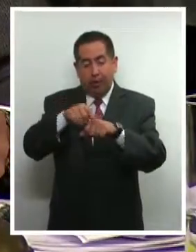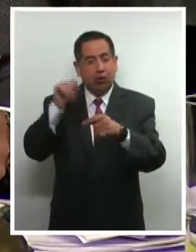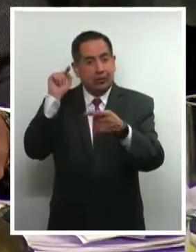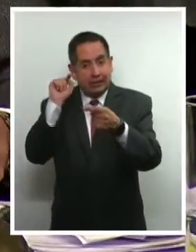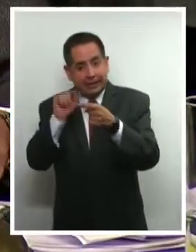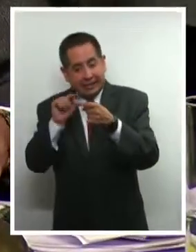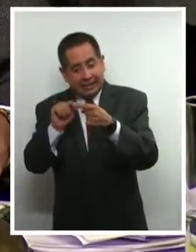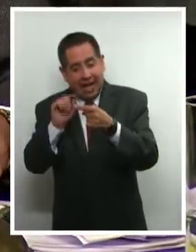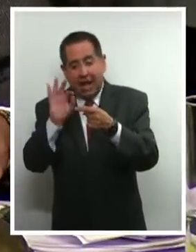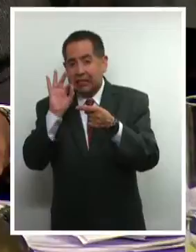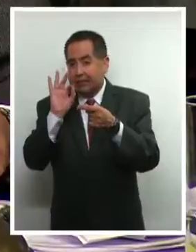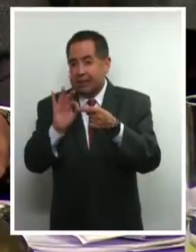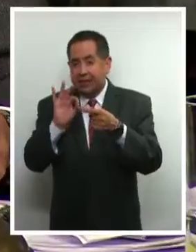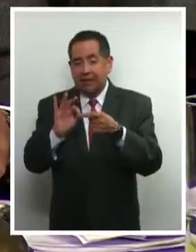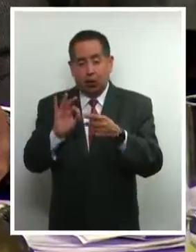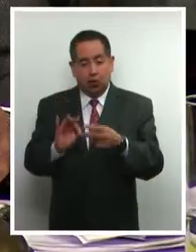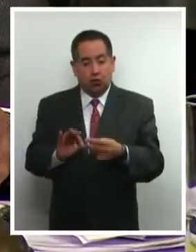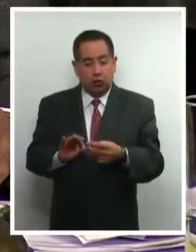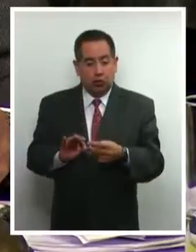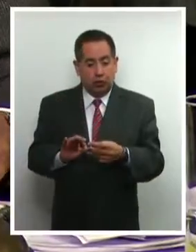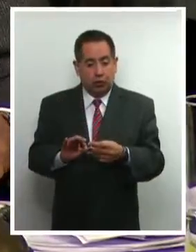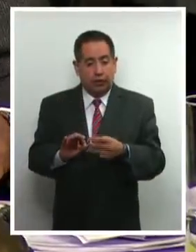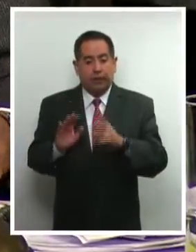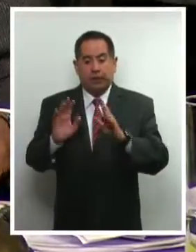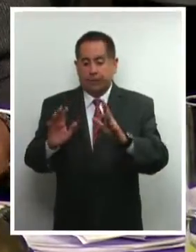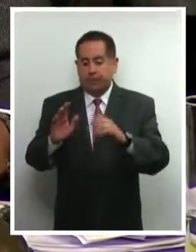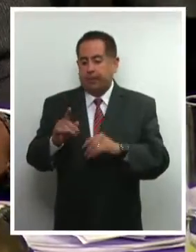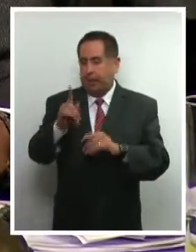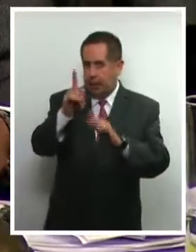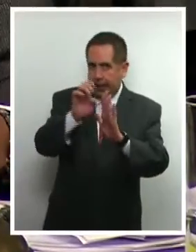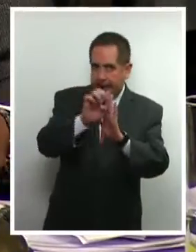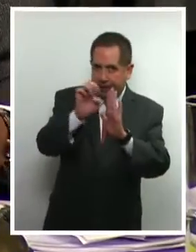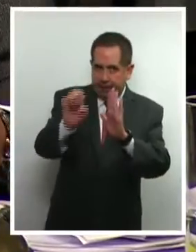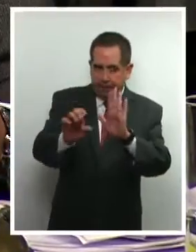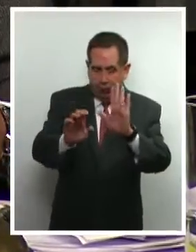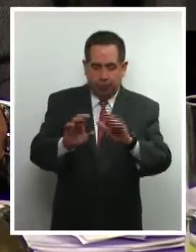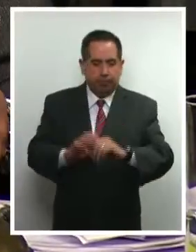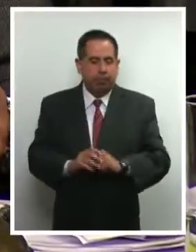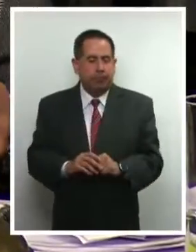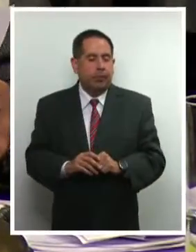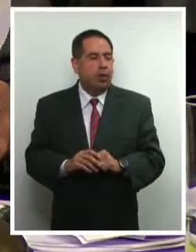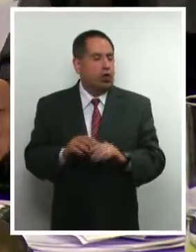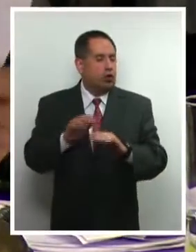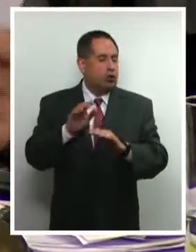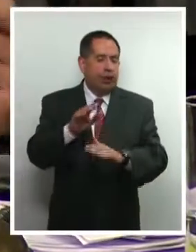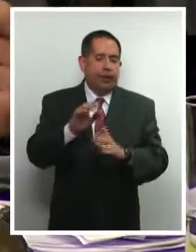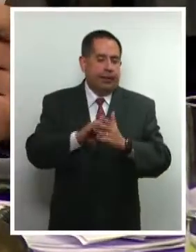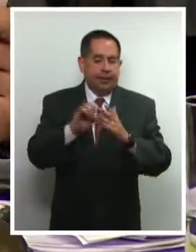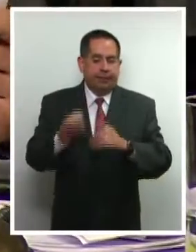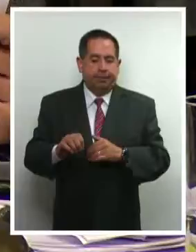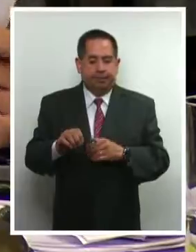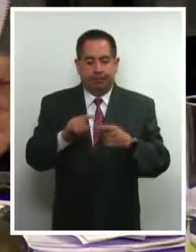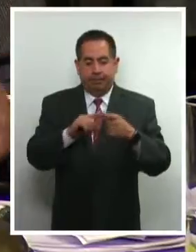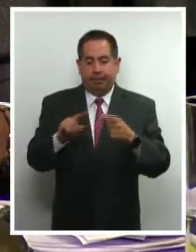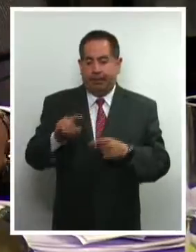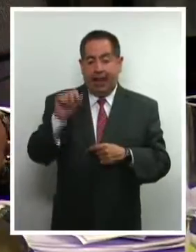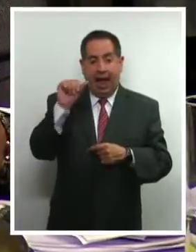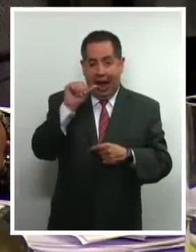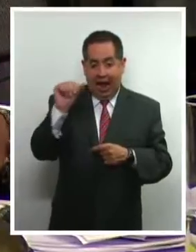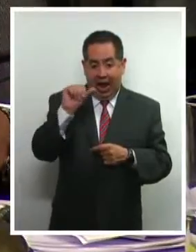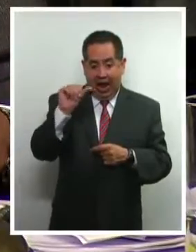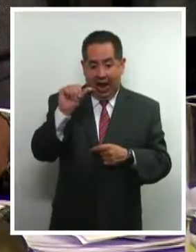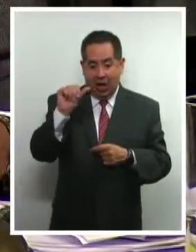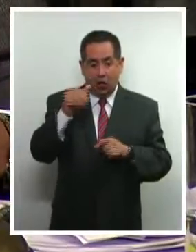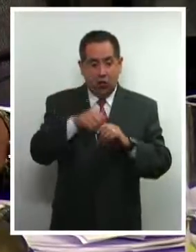numerales específicos. Pongo un ejemplo. En el caso del apartado A, en